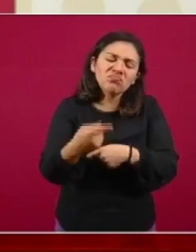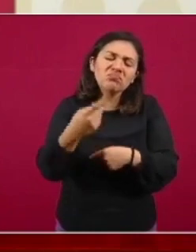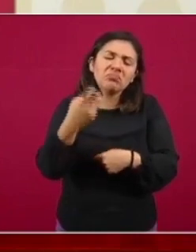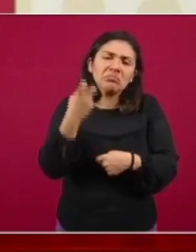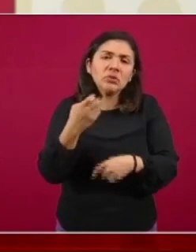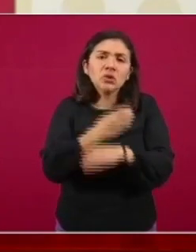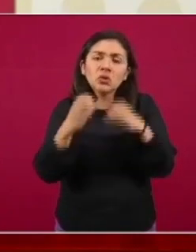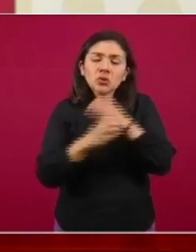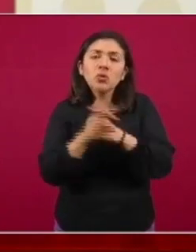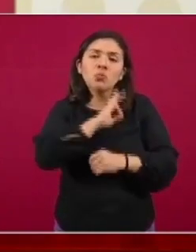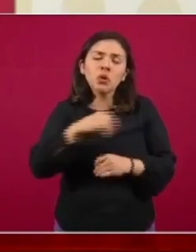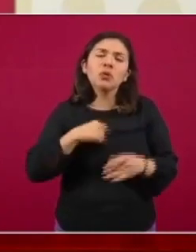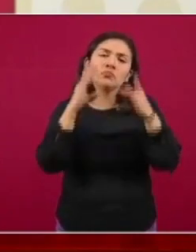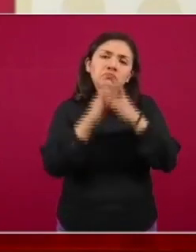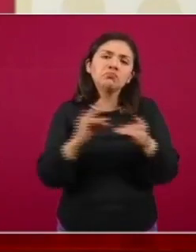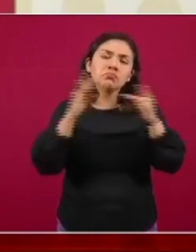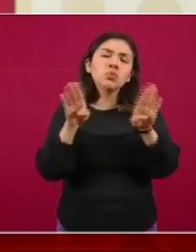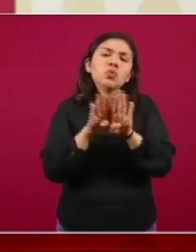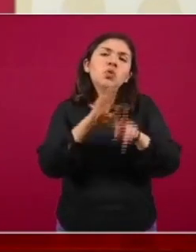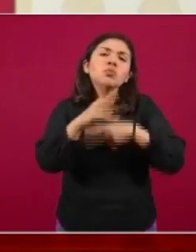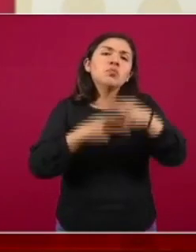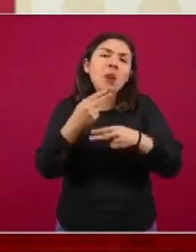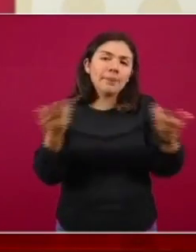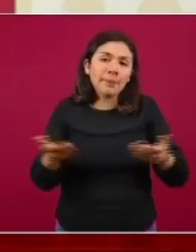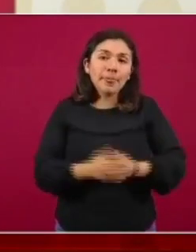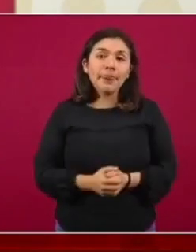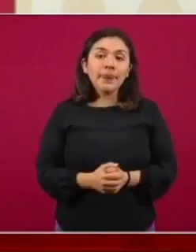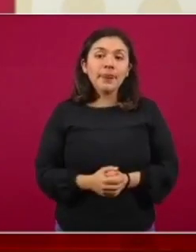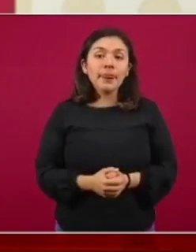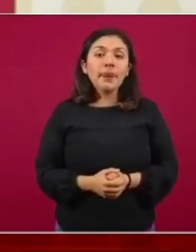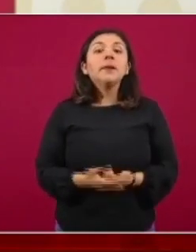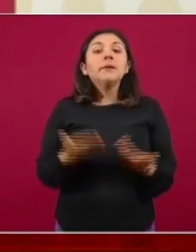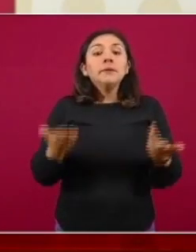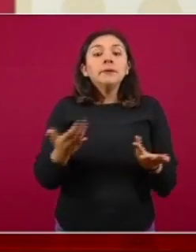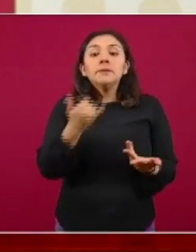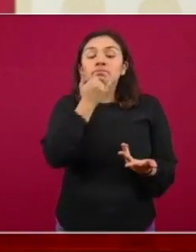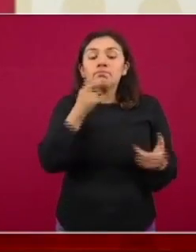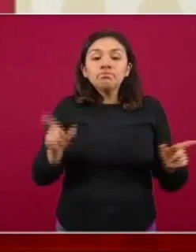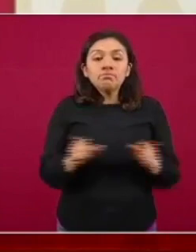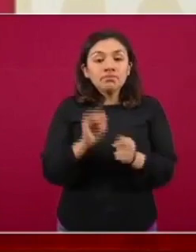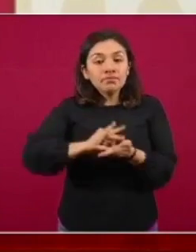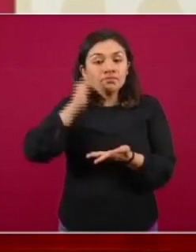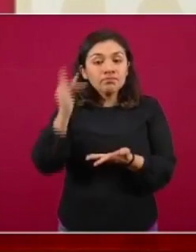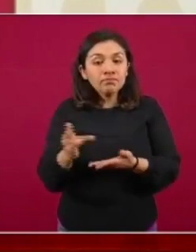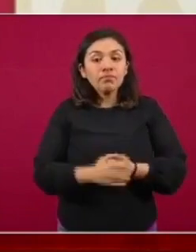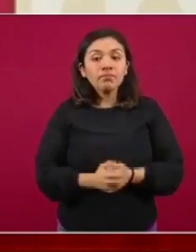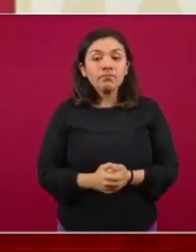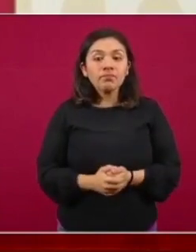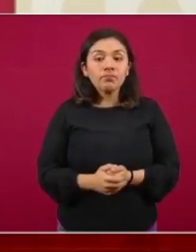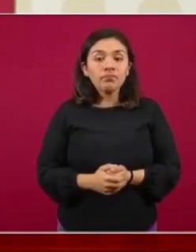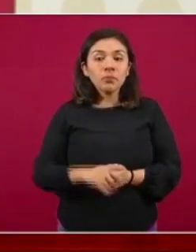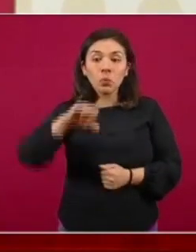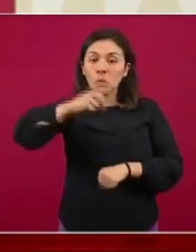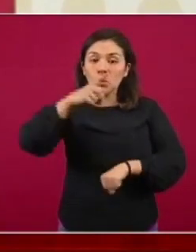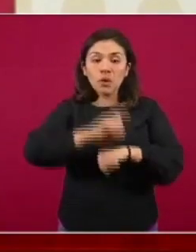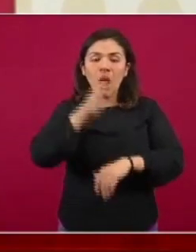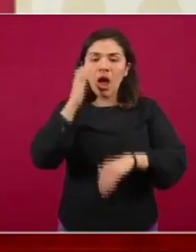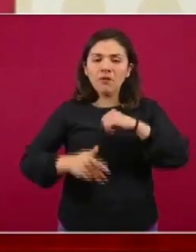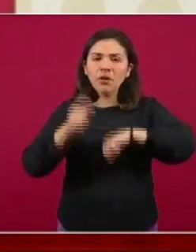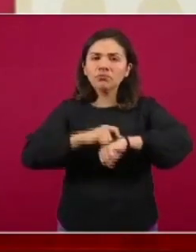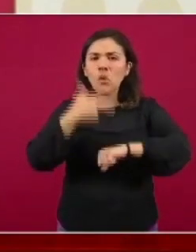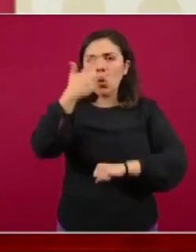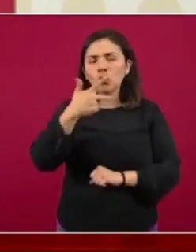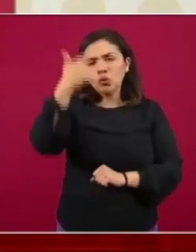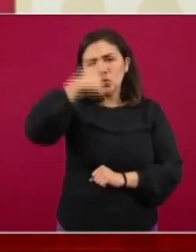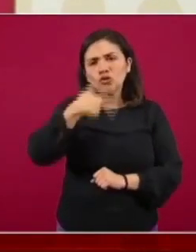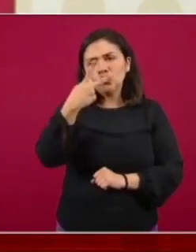buen elemento para irles comentando el avance. Pues muy bien, pues muchas gracias. Con esto terminamos, son las 8:02,